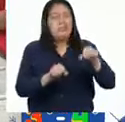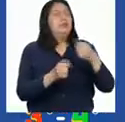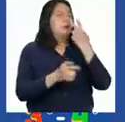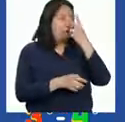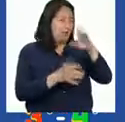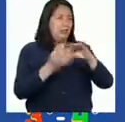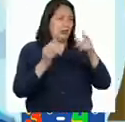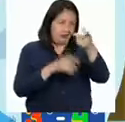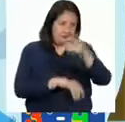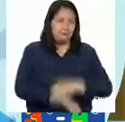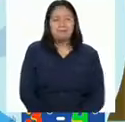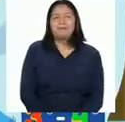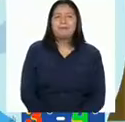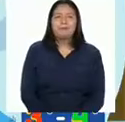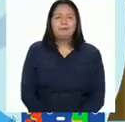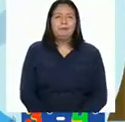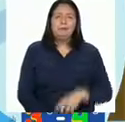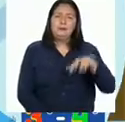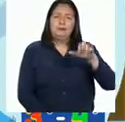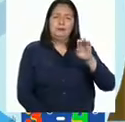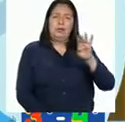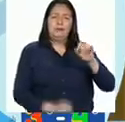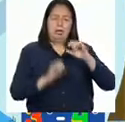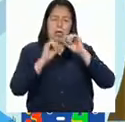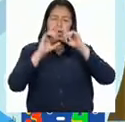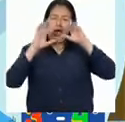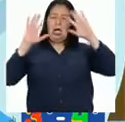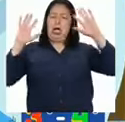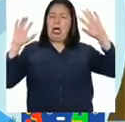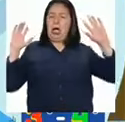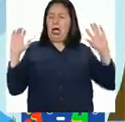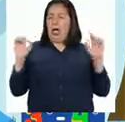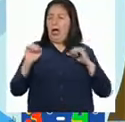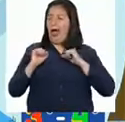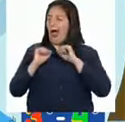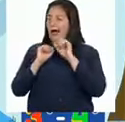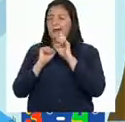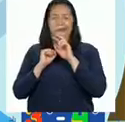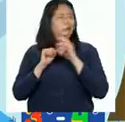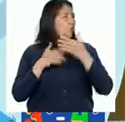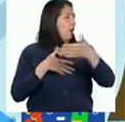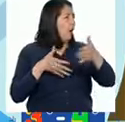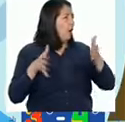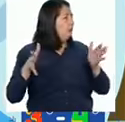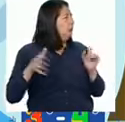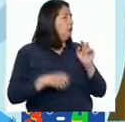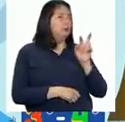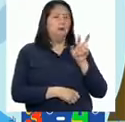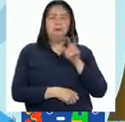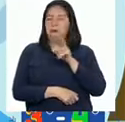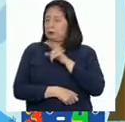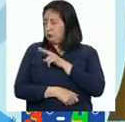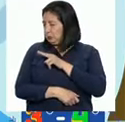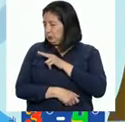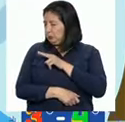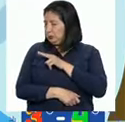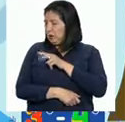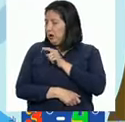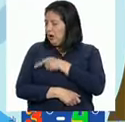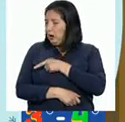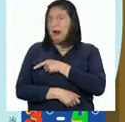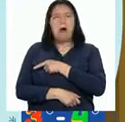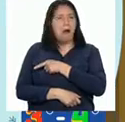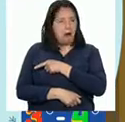historia. Pablo se despierta sobre su cama y observa su habitación. A su lado, encuentra algo